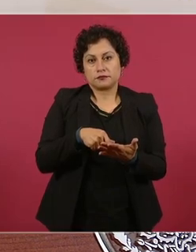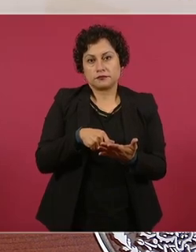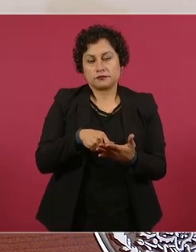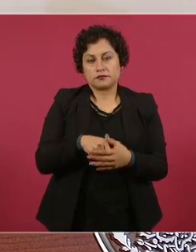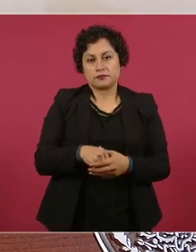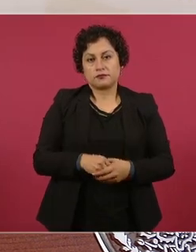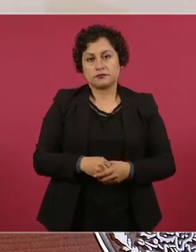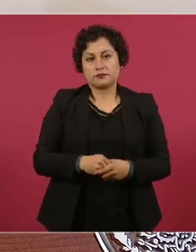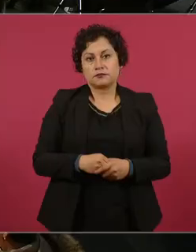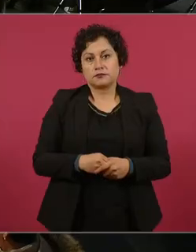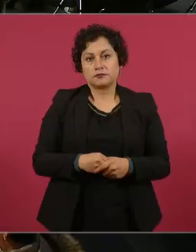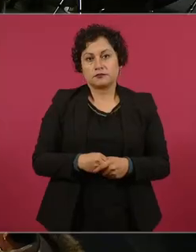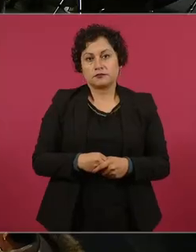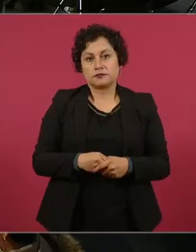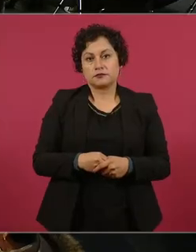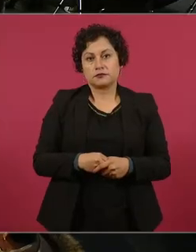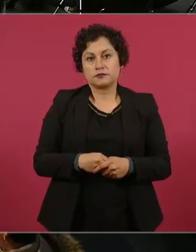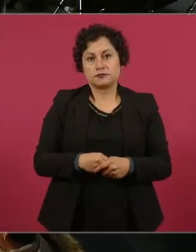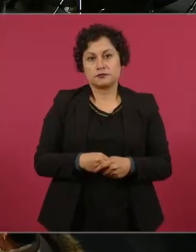fueron